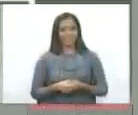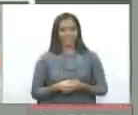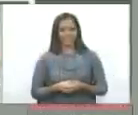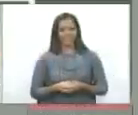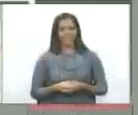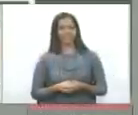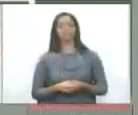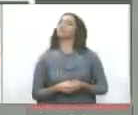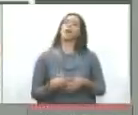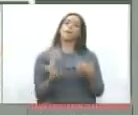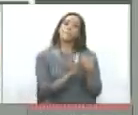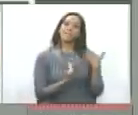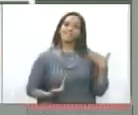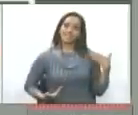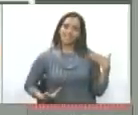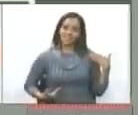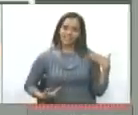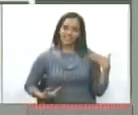Presidente,